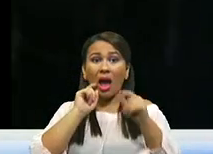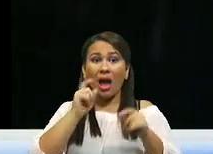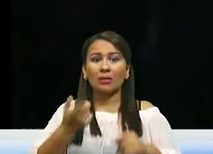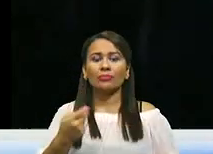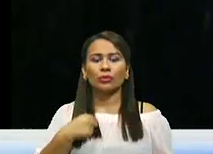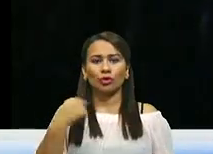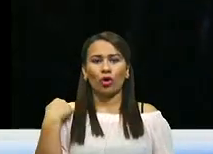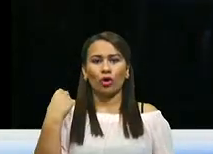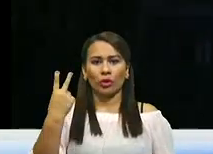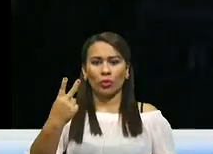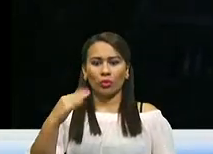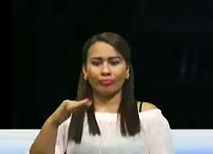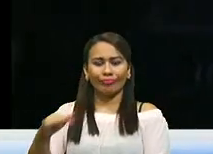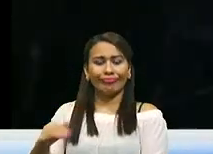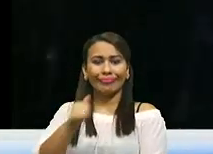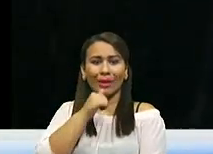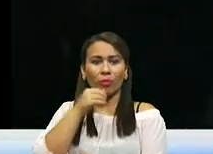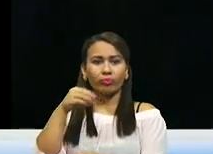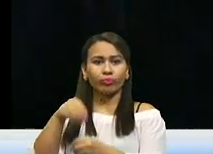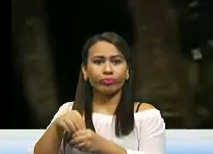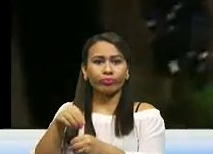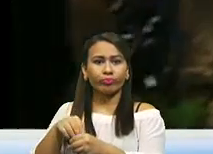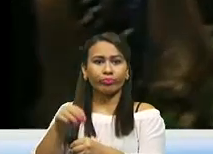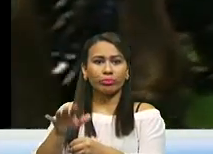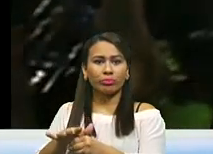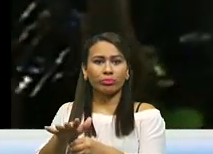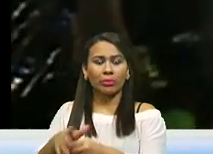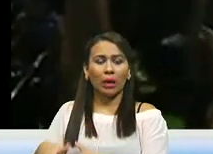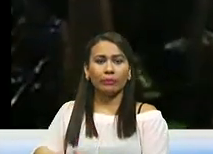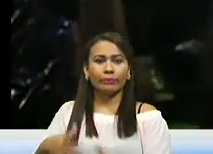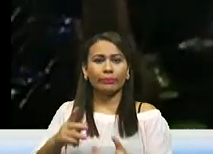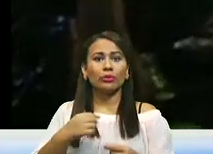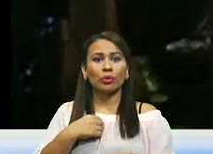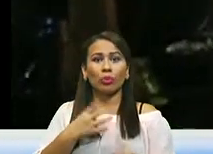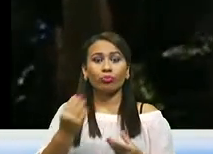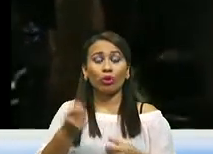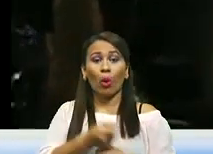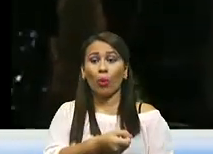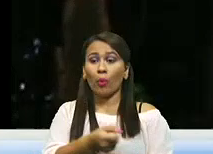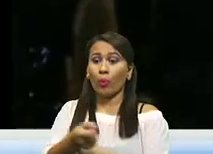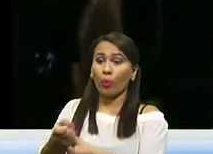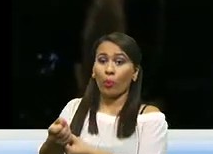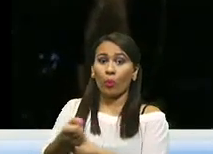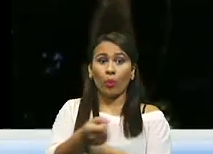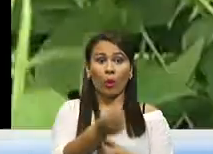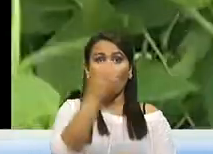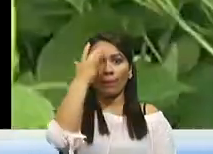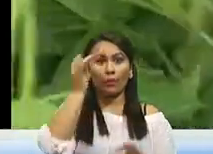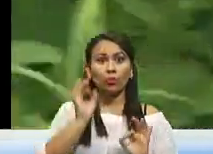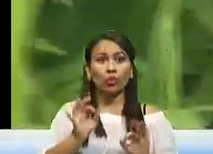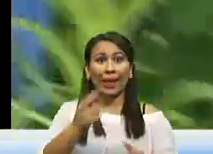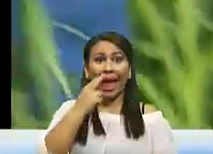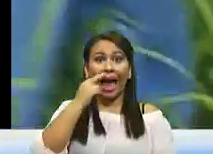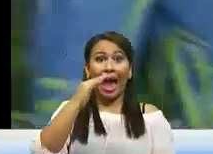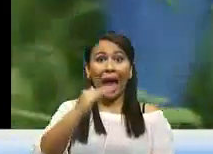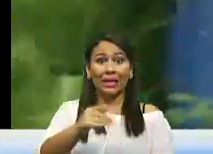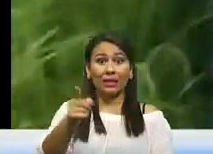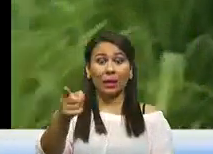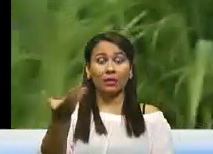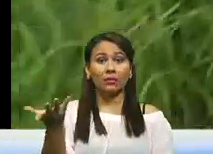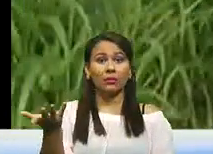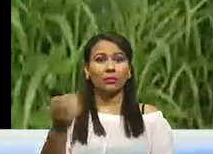tengo 2 tanques de agua llenecitos ahí y comenzamos a echar agua. Pero igual bombero ayudó bastante porque el tanque de gas estaba ahí adentro metido y todavía está ese tanque de gas